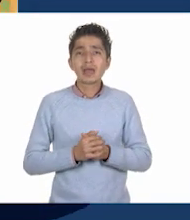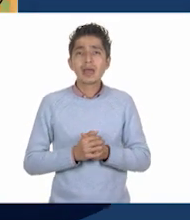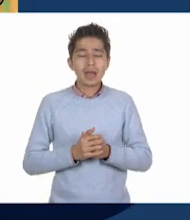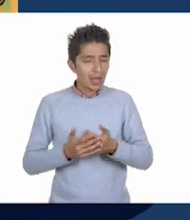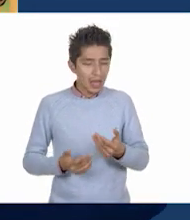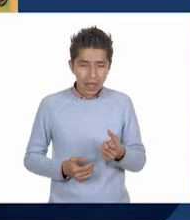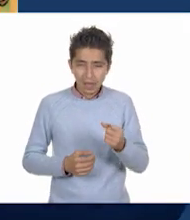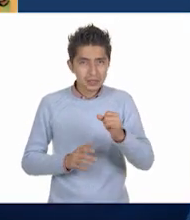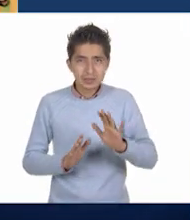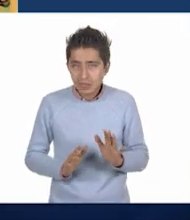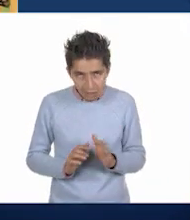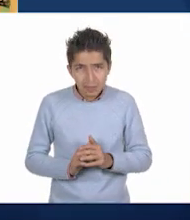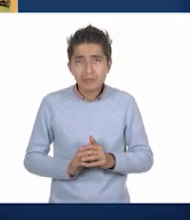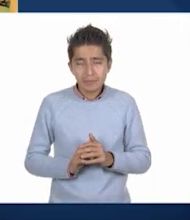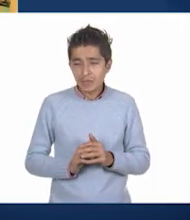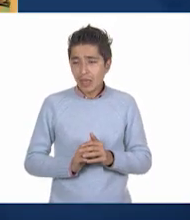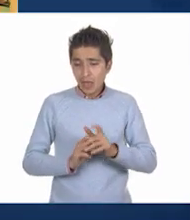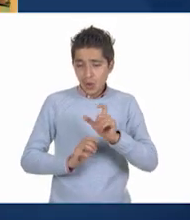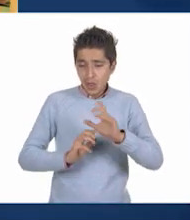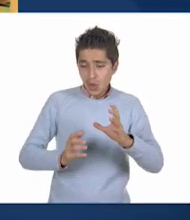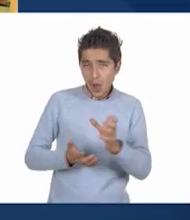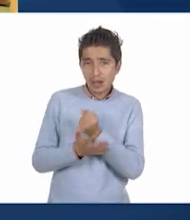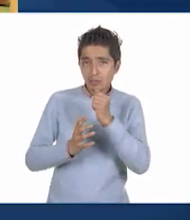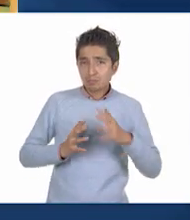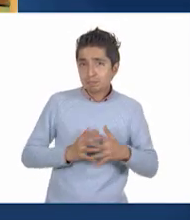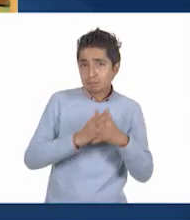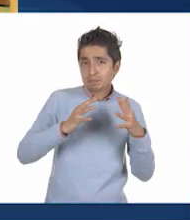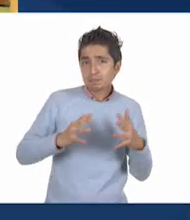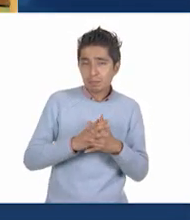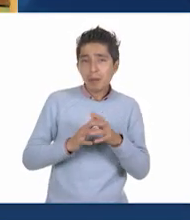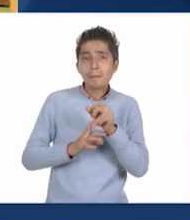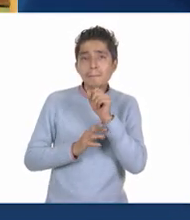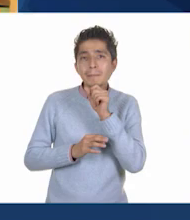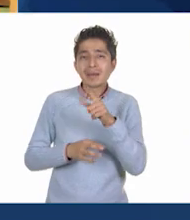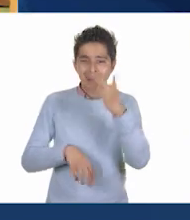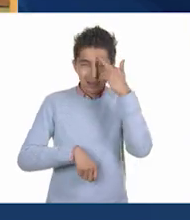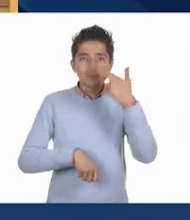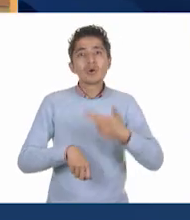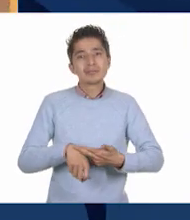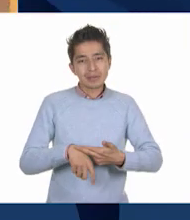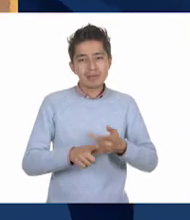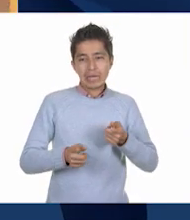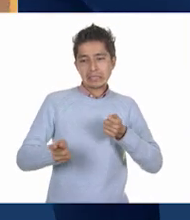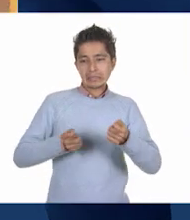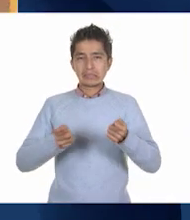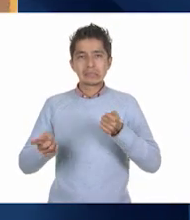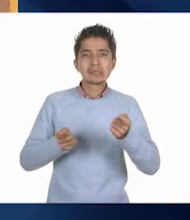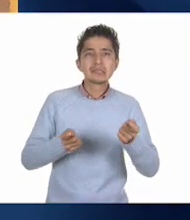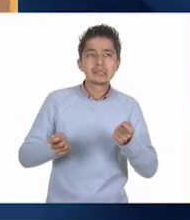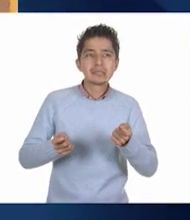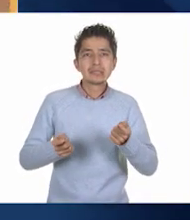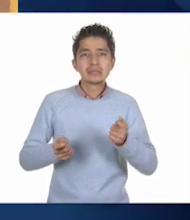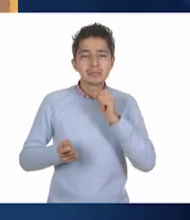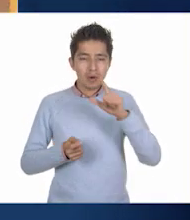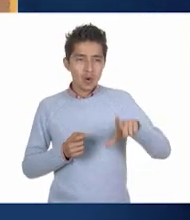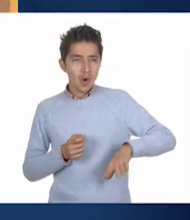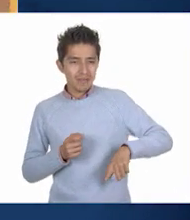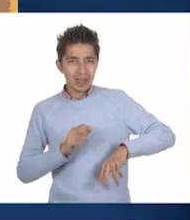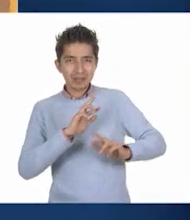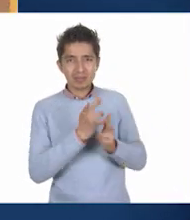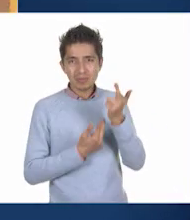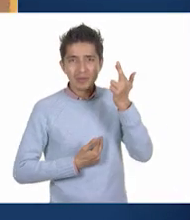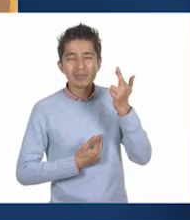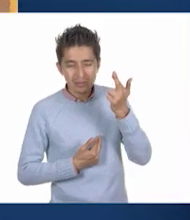ahí, hasta el triunfo armado, llega también su responsabilidad. Hacer gobierno a la